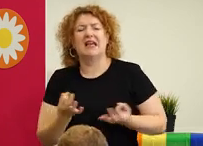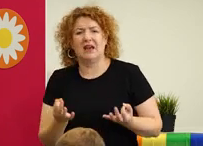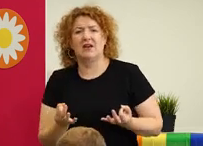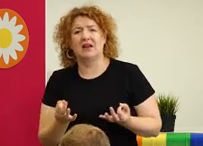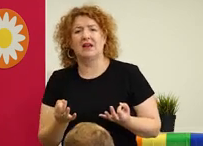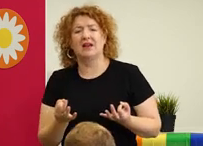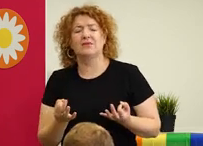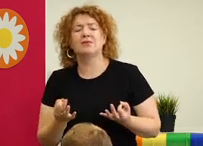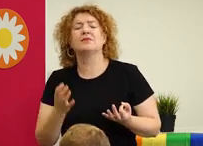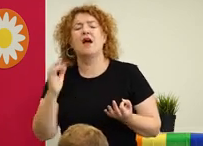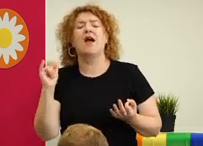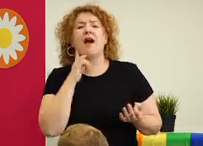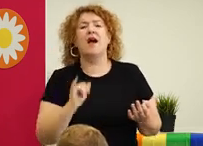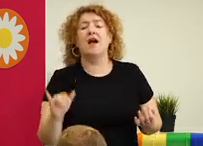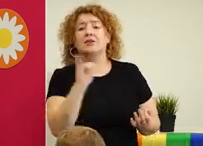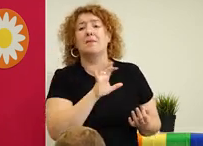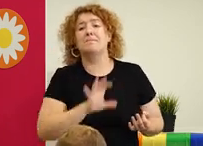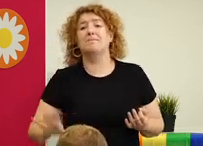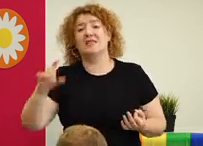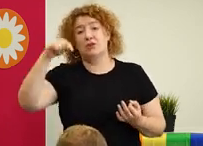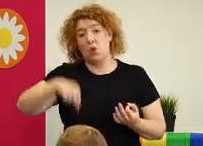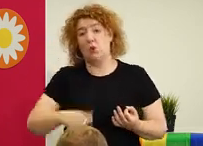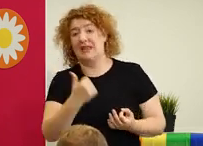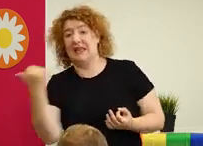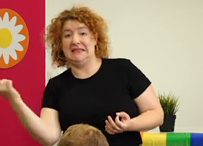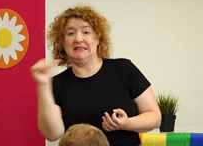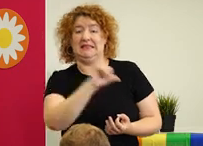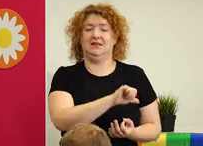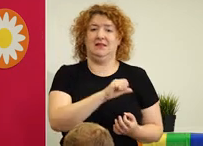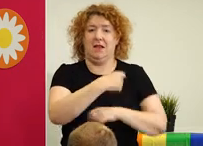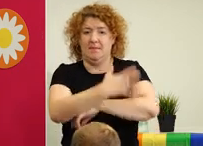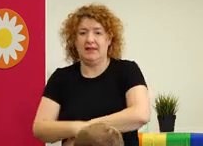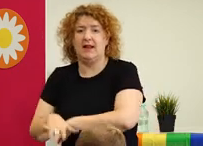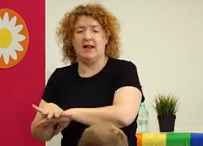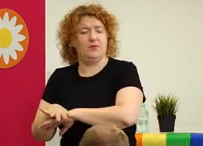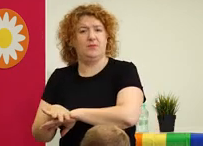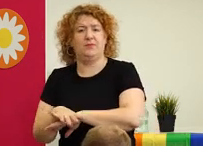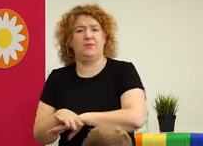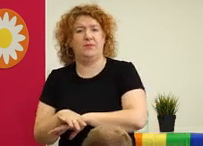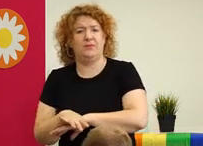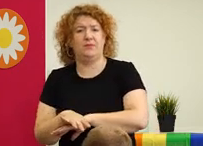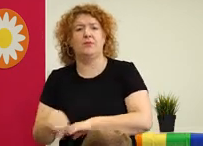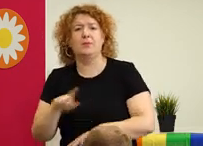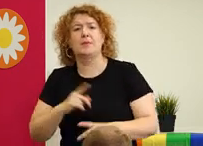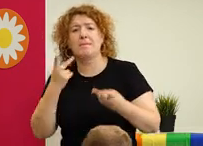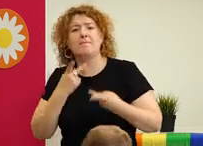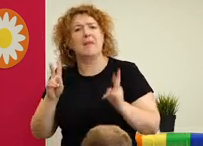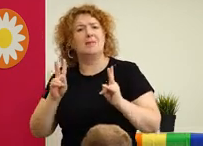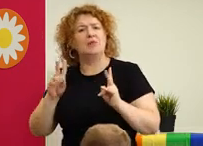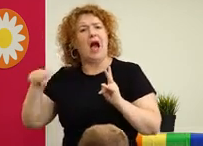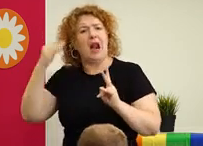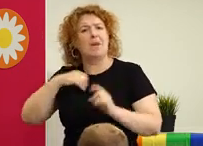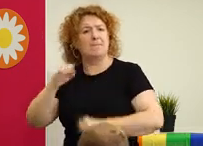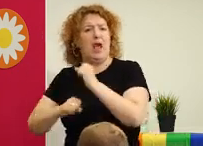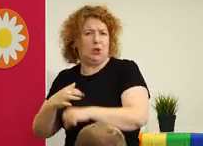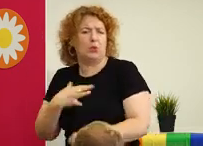que existe son países del sur y este del Mediterráneo. El árabe no existe, pero sí existe el permiso para matar al árabe.